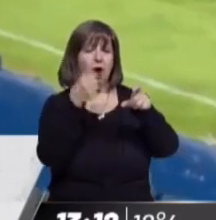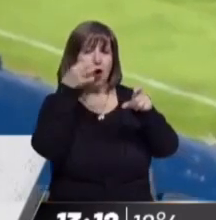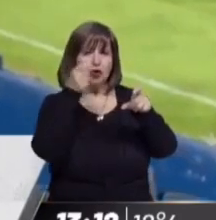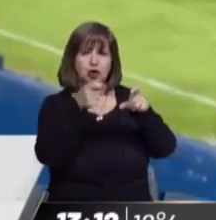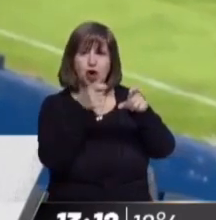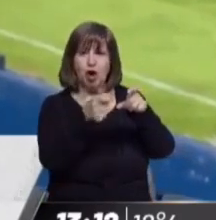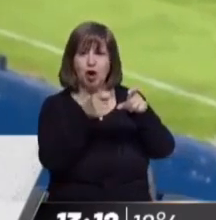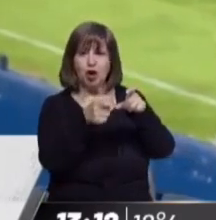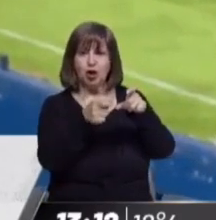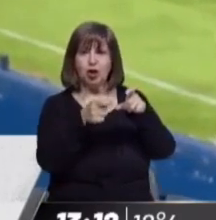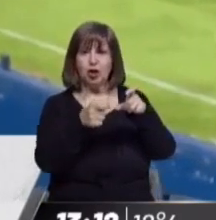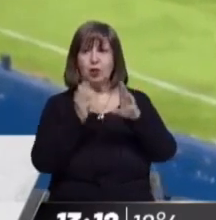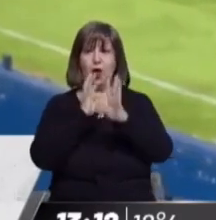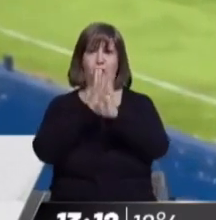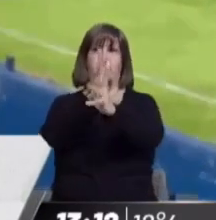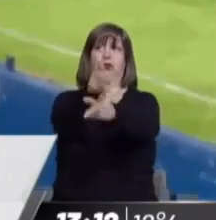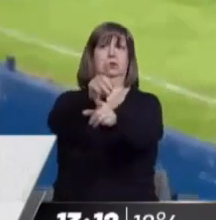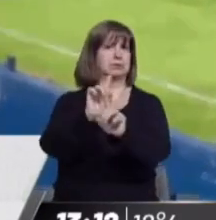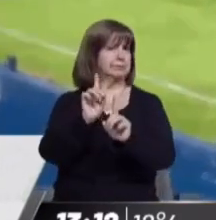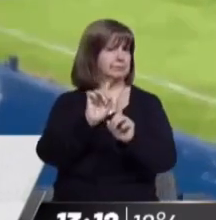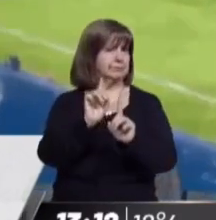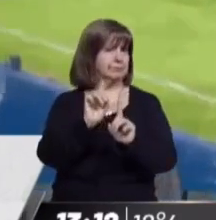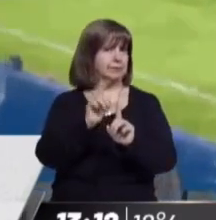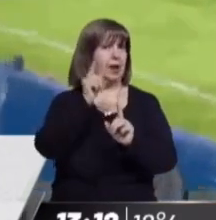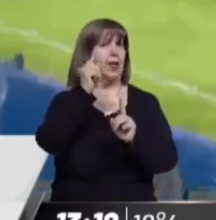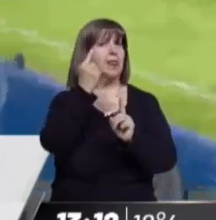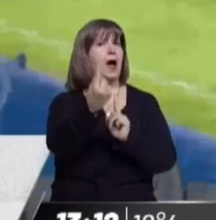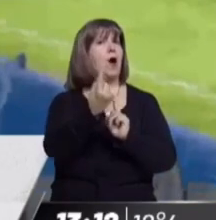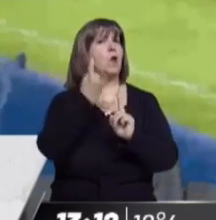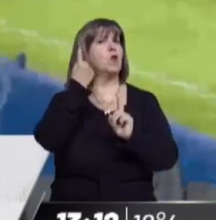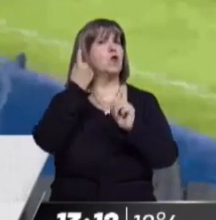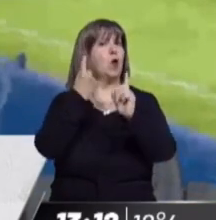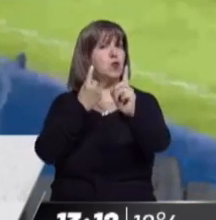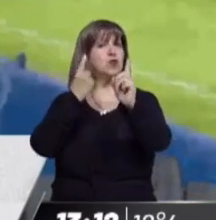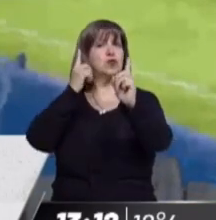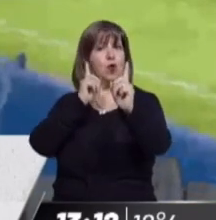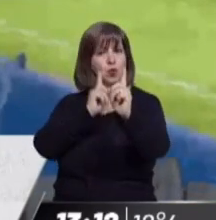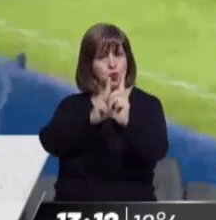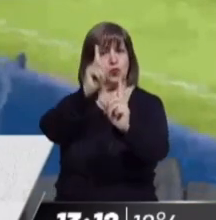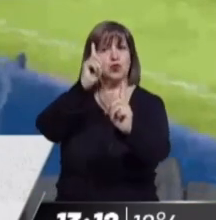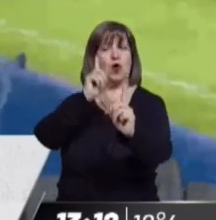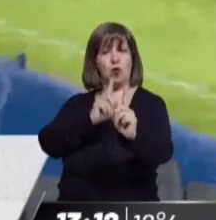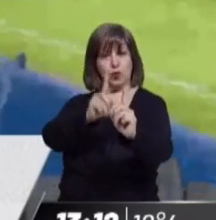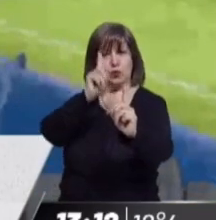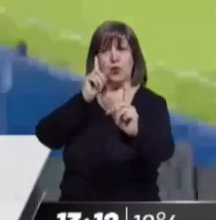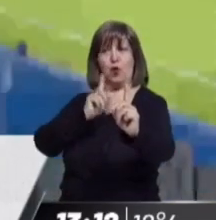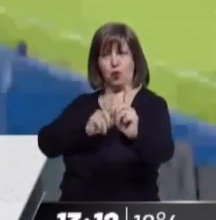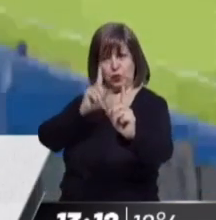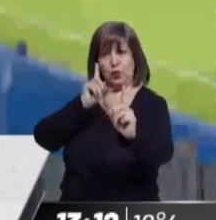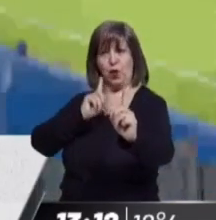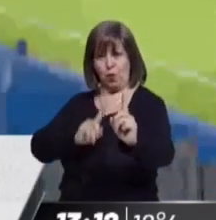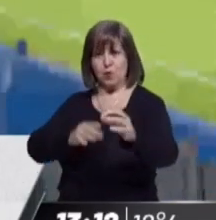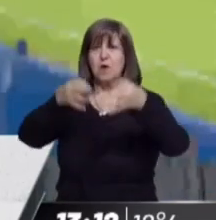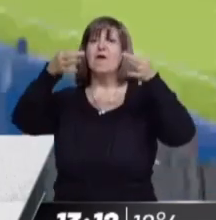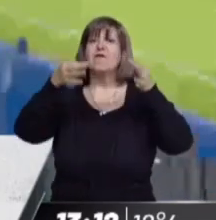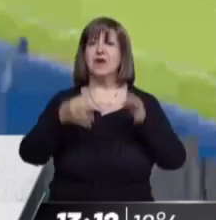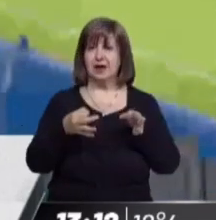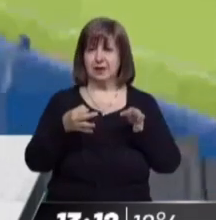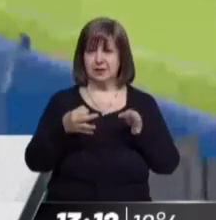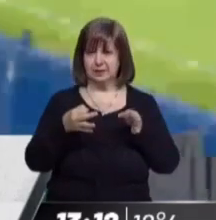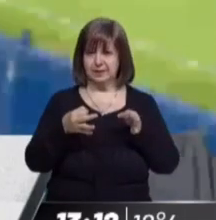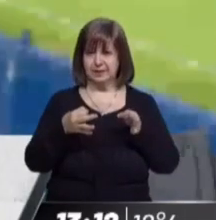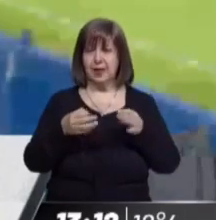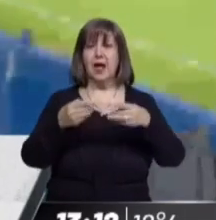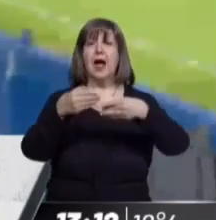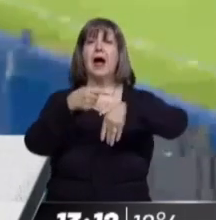manera y el control va a ser muy exhaustivo y no vamos a hacer nada que no corresponda eh